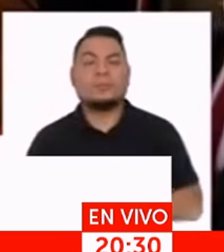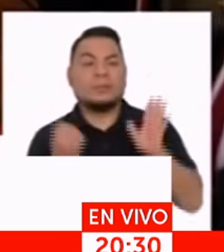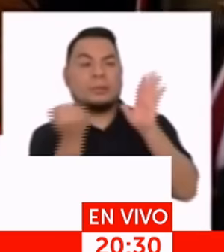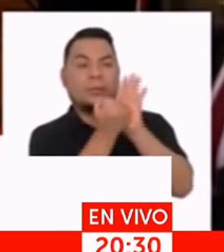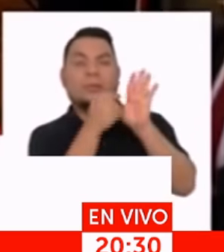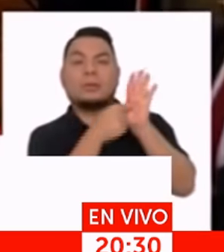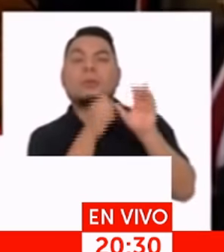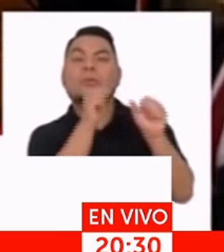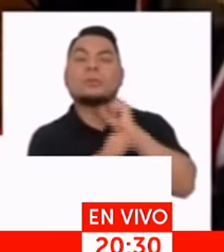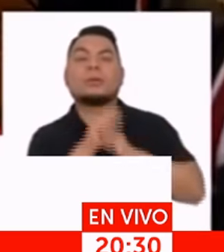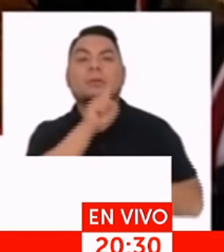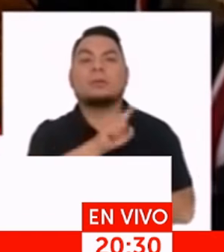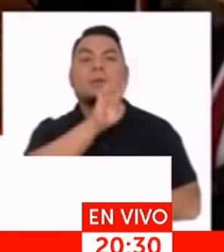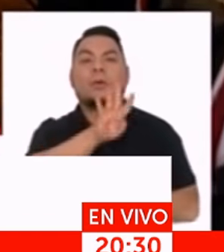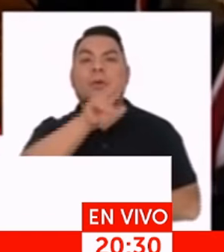Resolución Suprema número